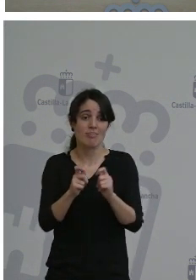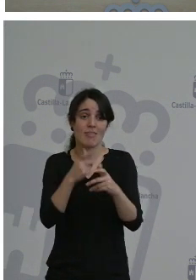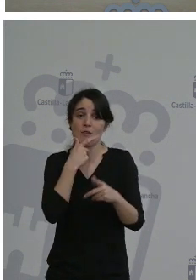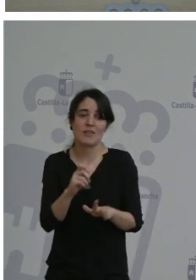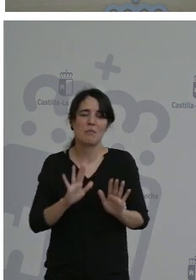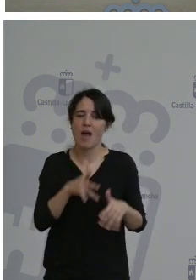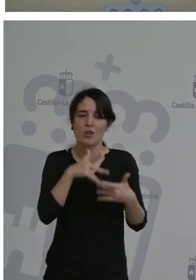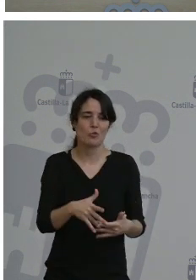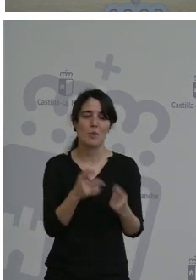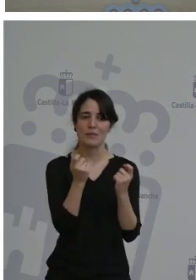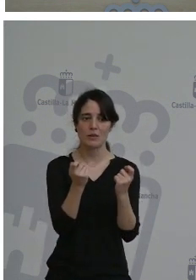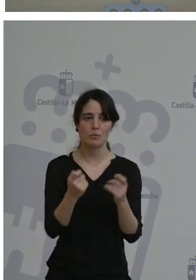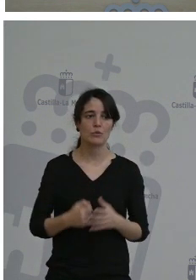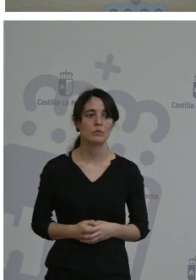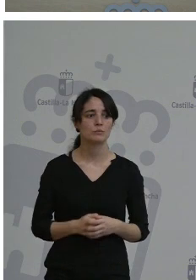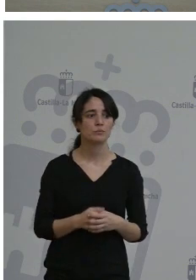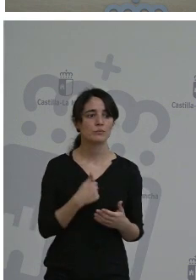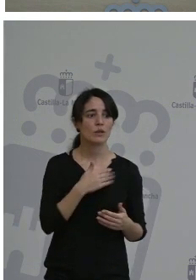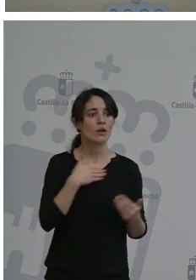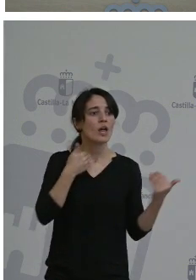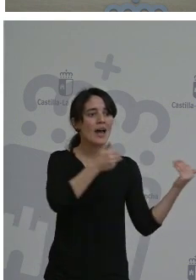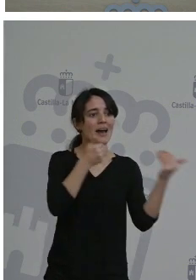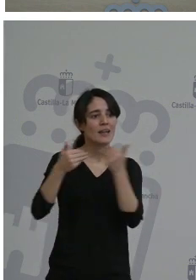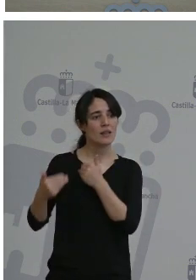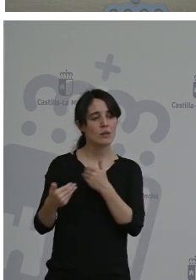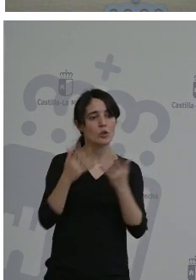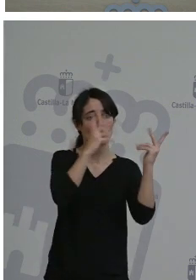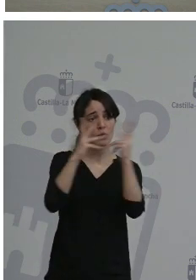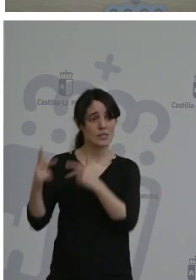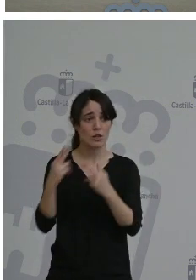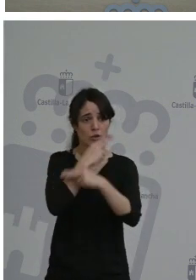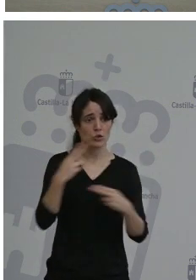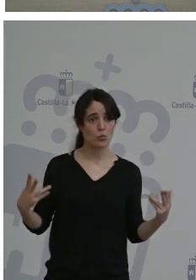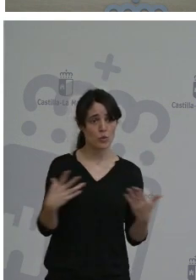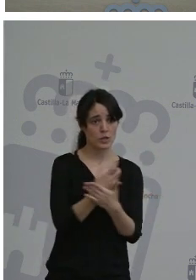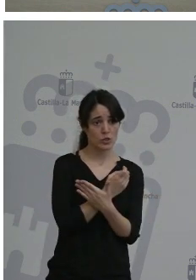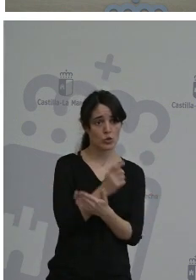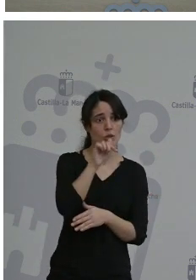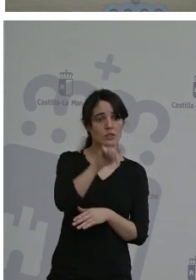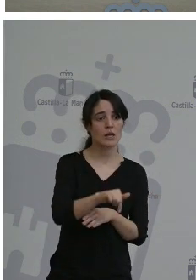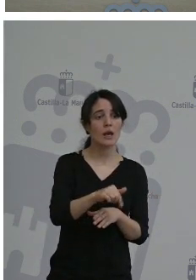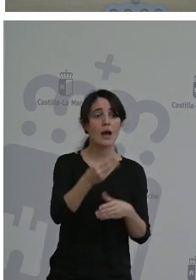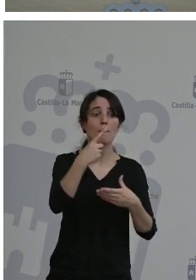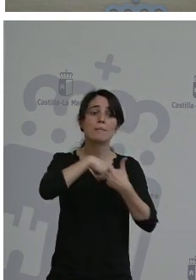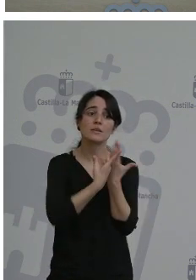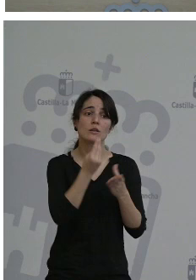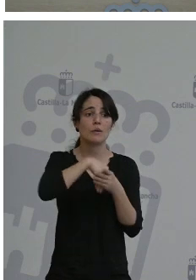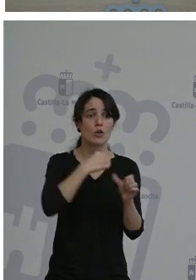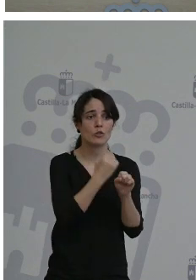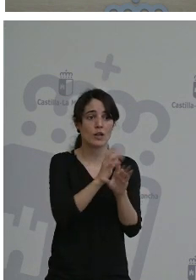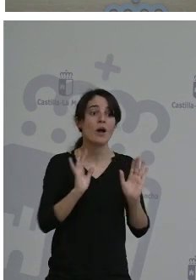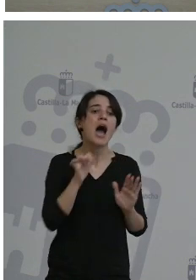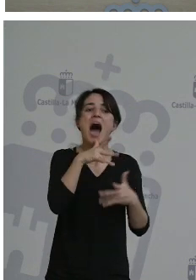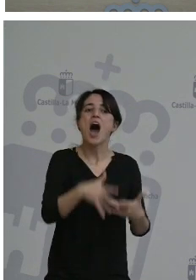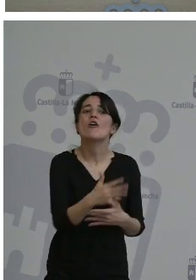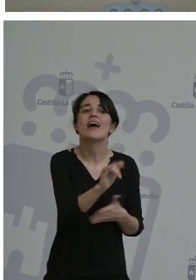Reiterar un poco los agradecimientos a todas las Administraciones públicas que han participado en este trabajo. Es un borrador lo que